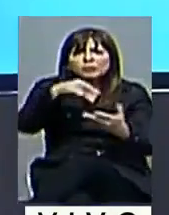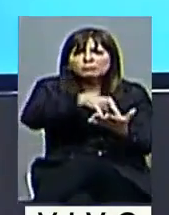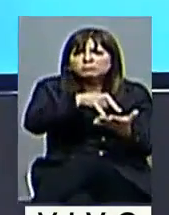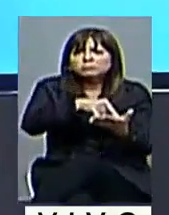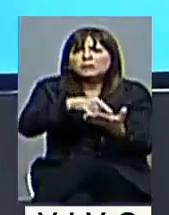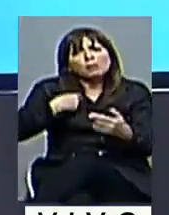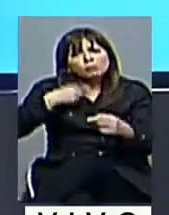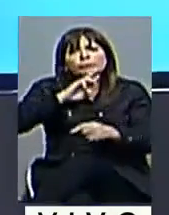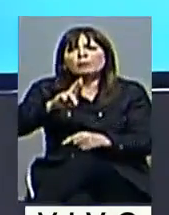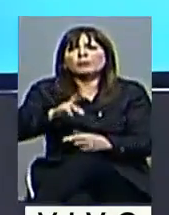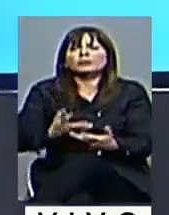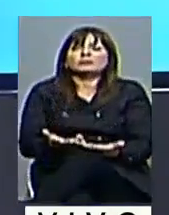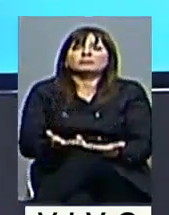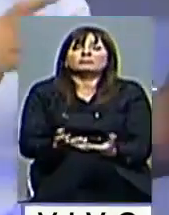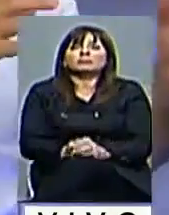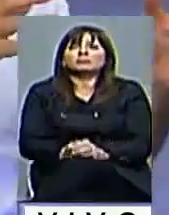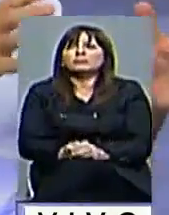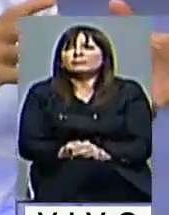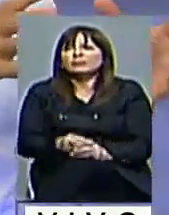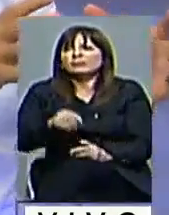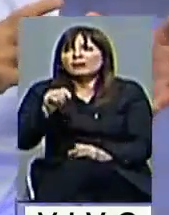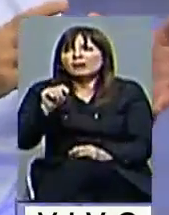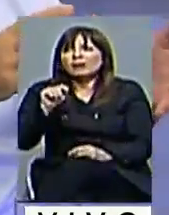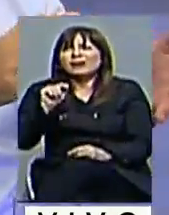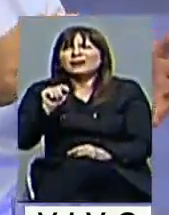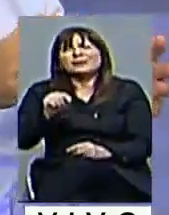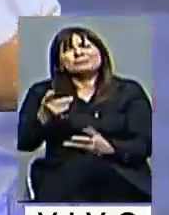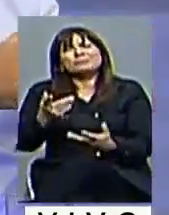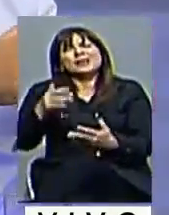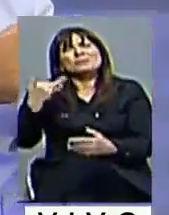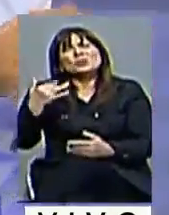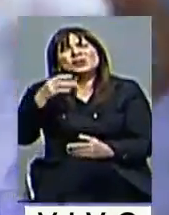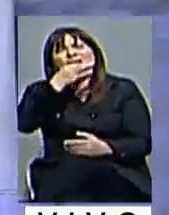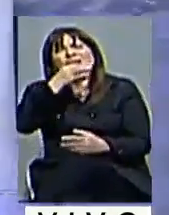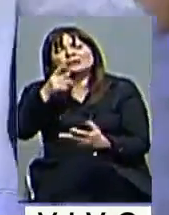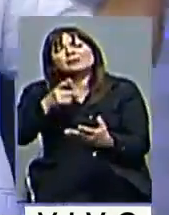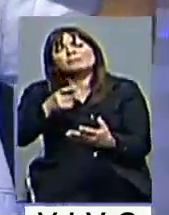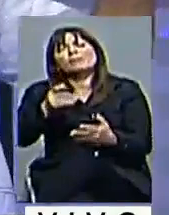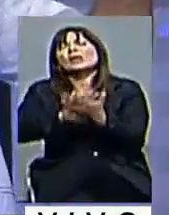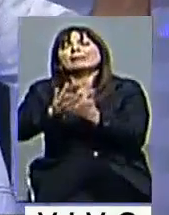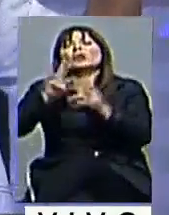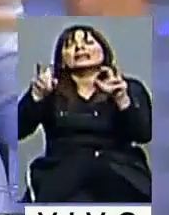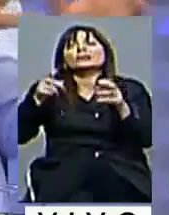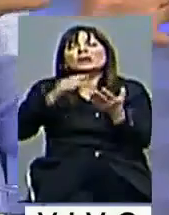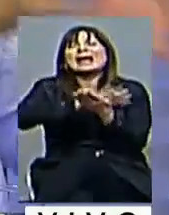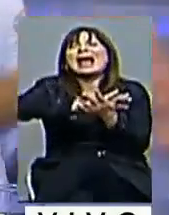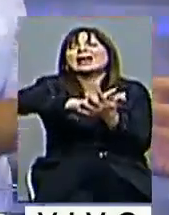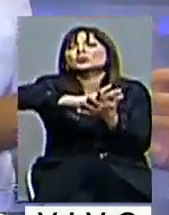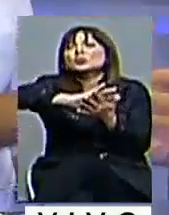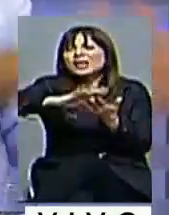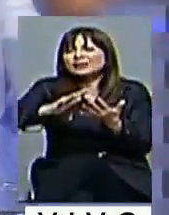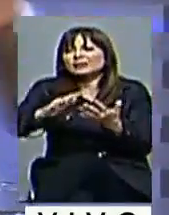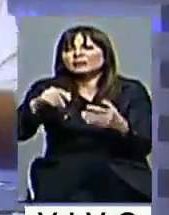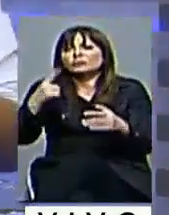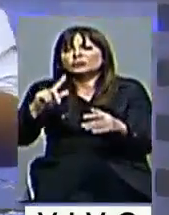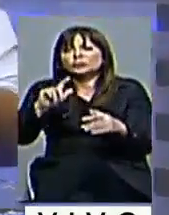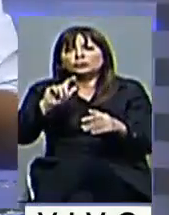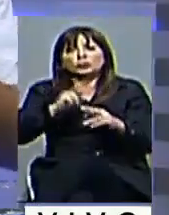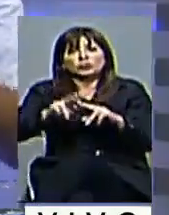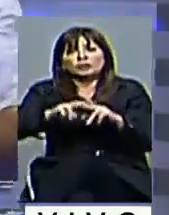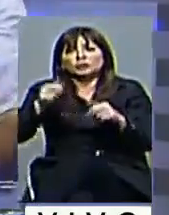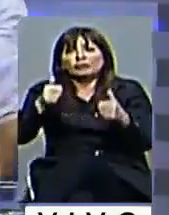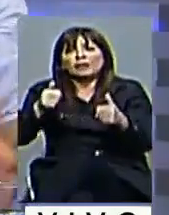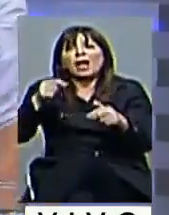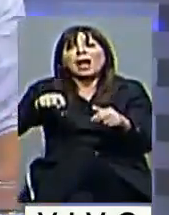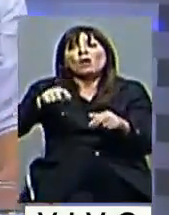ir haciendo los cambios. Ahora hay un punto, sí. Disculpe, porque se dice gratuidad como gran título. Y se dice, bueno, no se hizo bien, ahora se hace bien. Pero